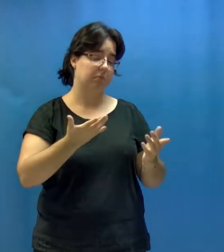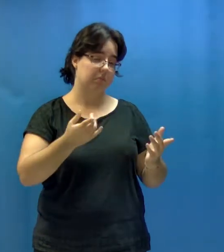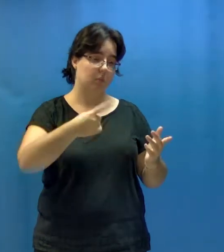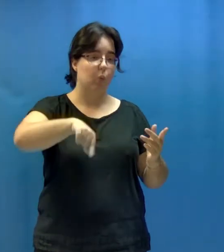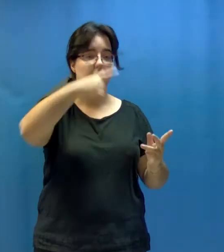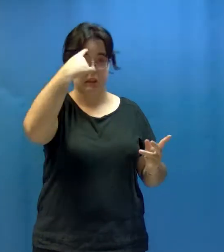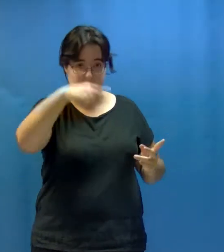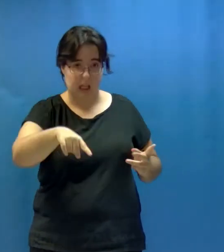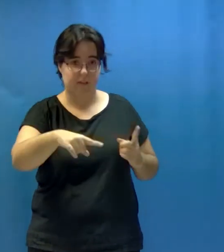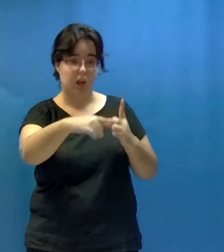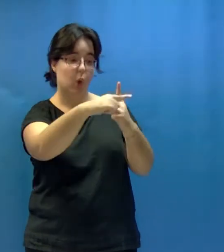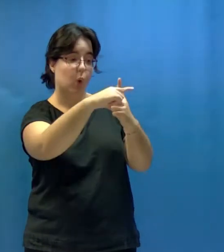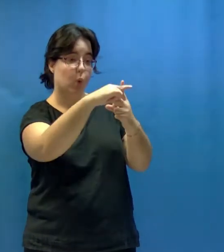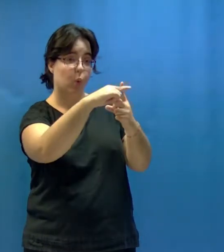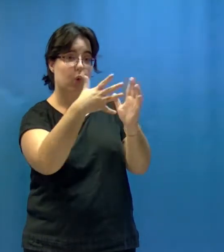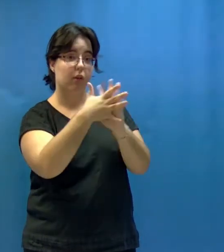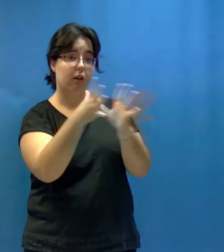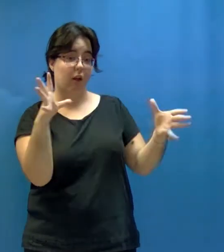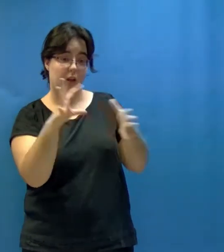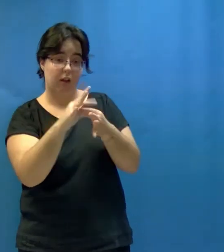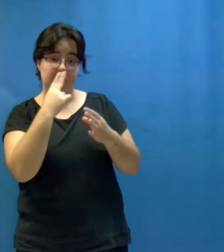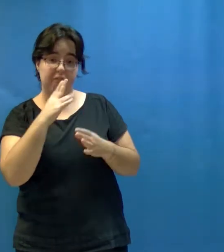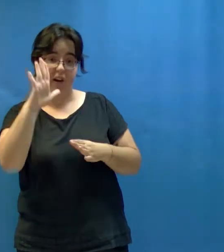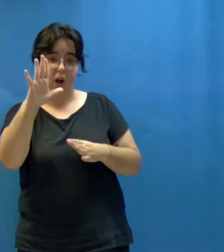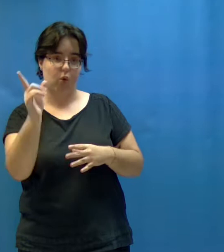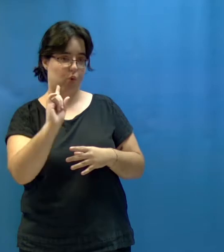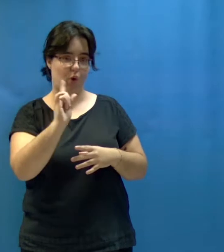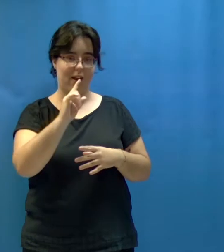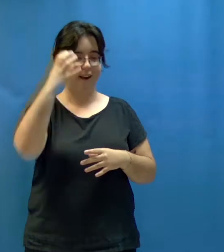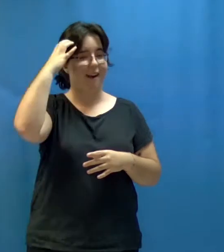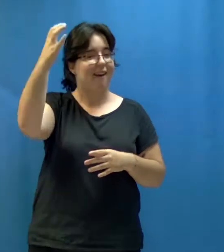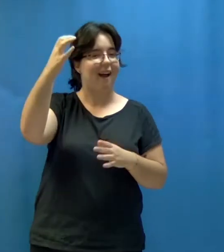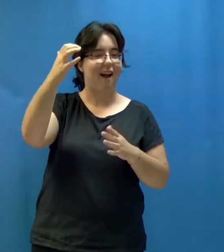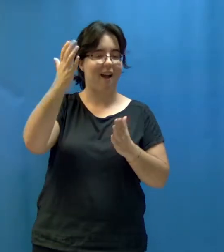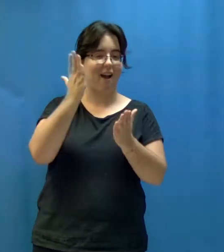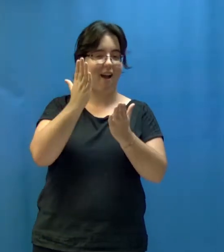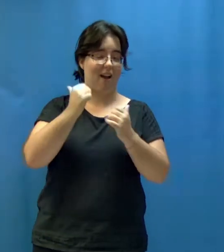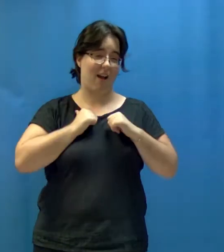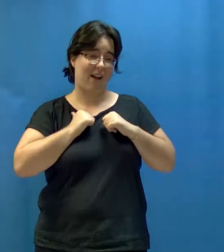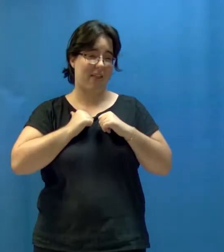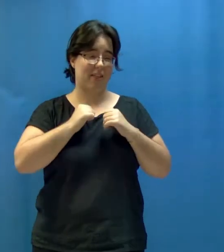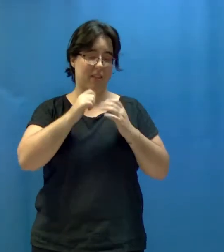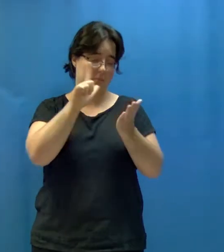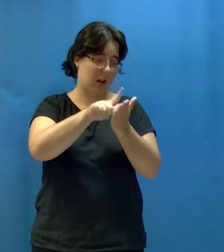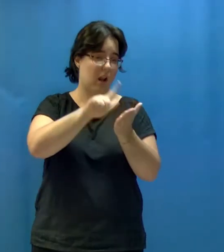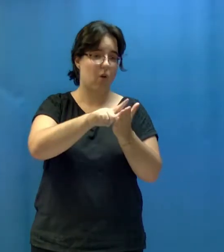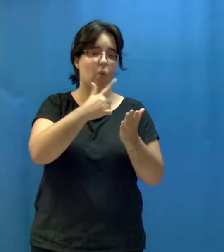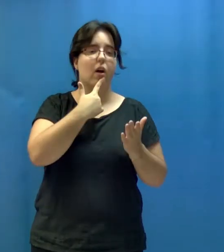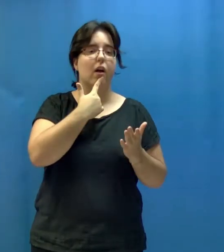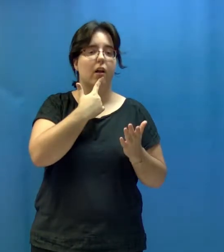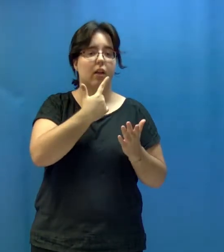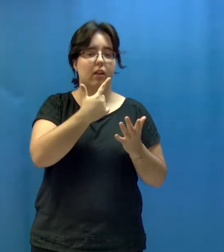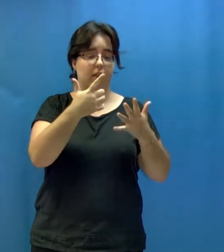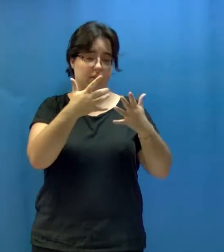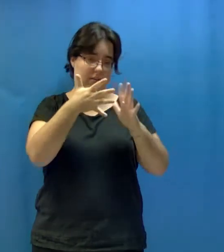cruz no es un símbolo franquista. Según la Real Academia de la Lengua, es distintivo su definición